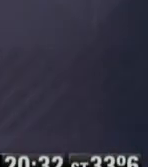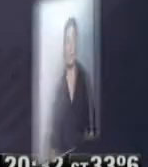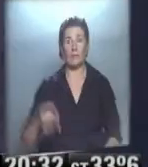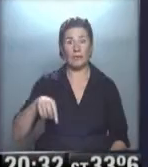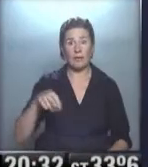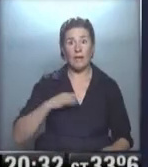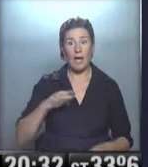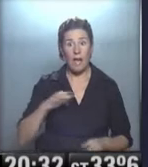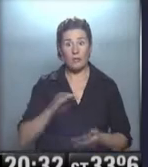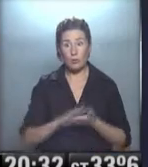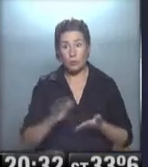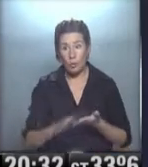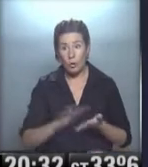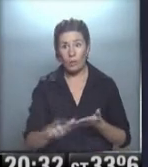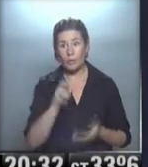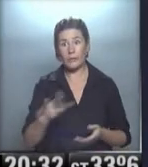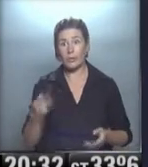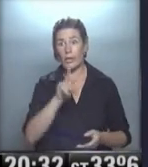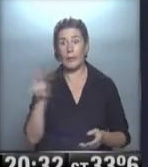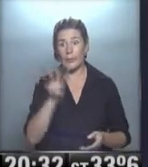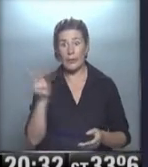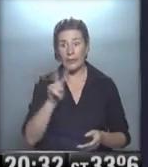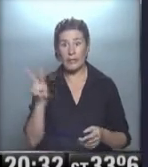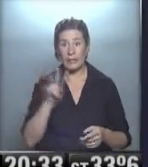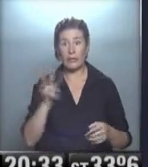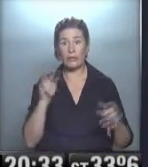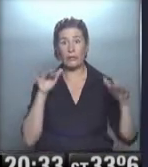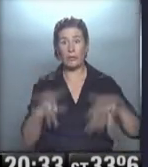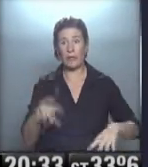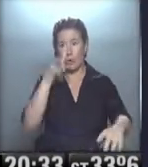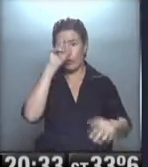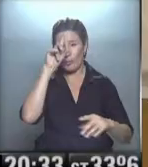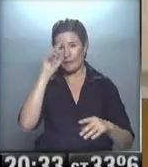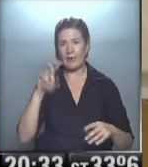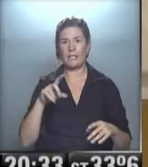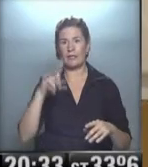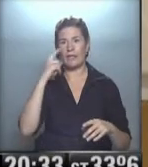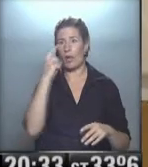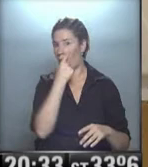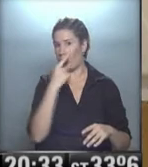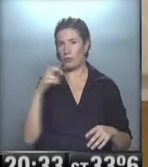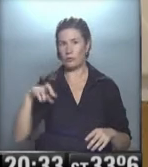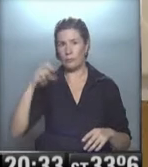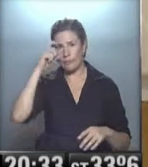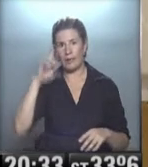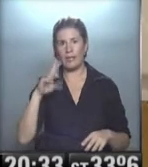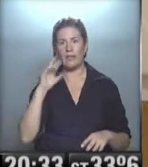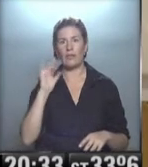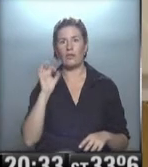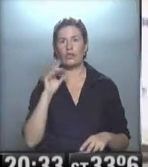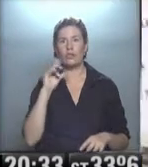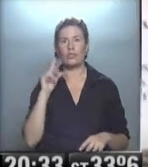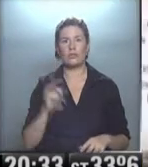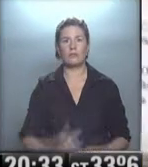de año, 22 personas debieron ser atendidas en el Hospital Oftalmológico Pedro Laglaise. Entre ayer a la noche y